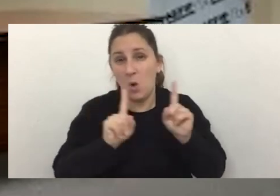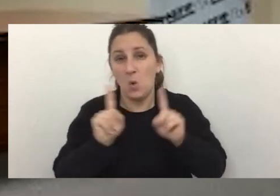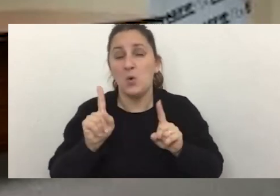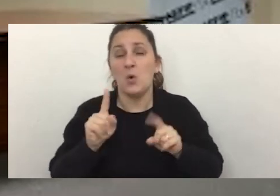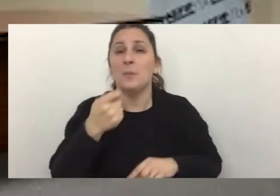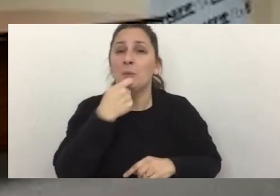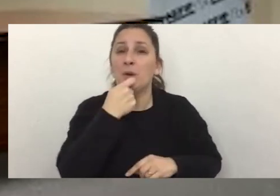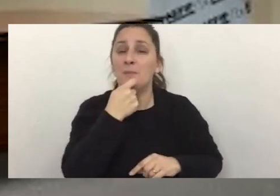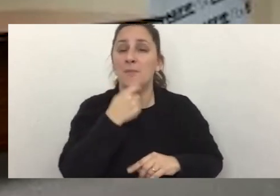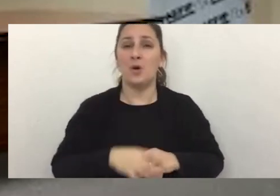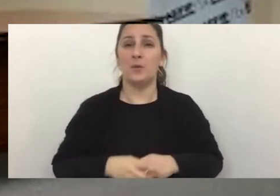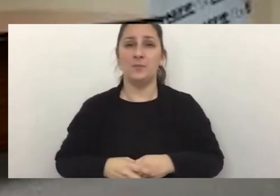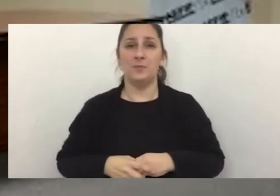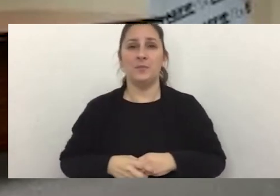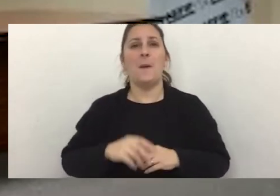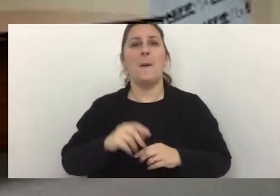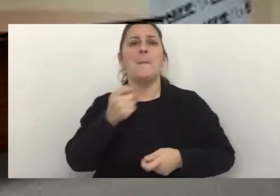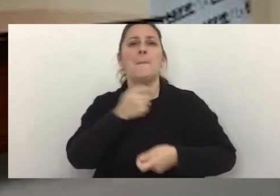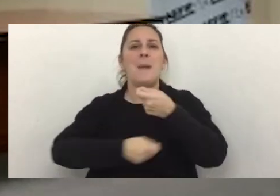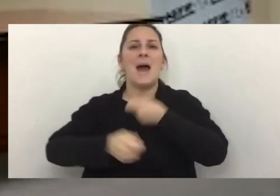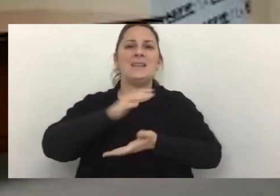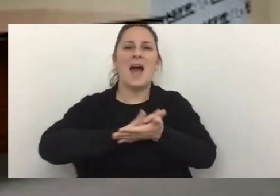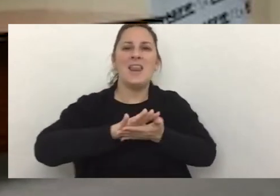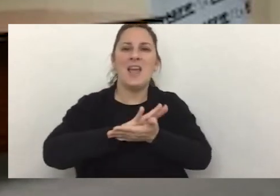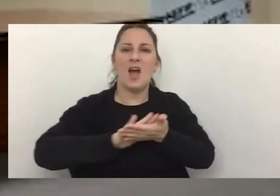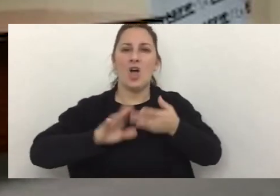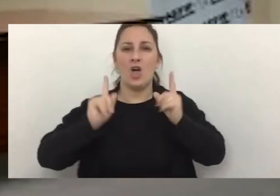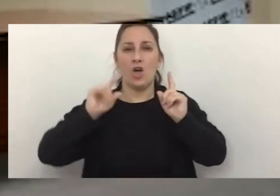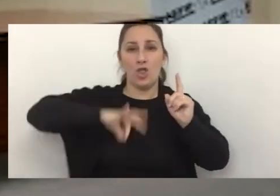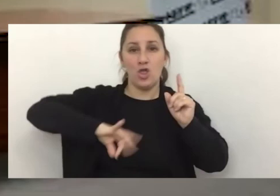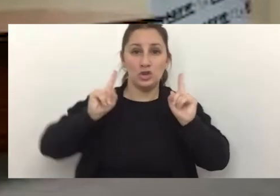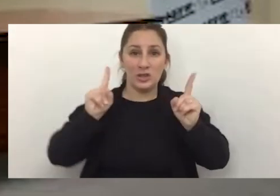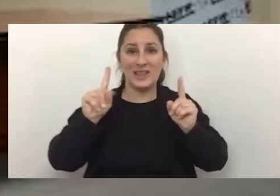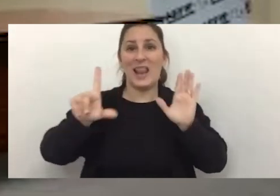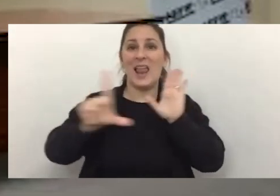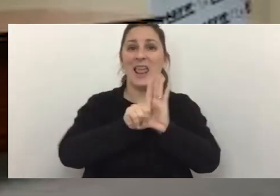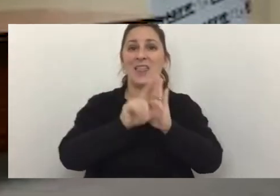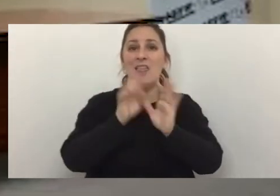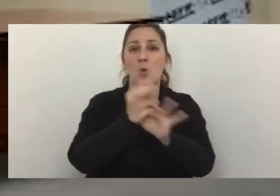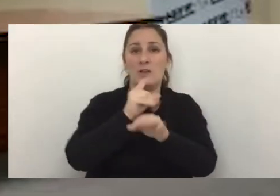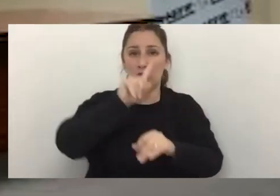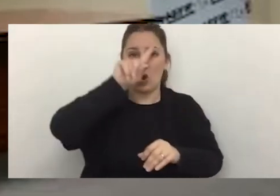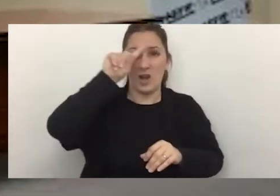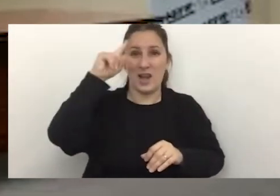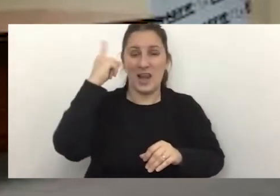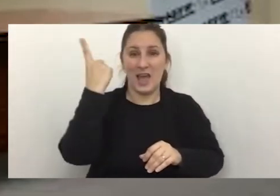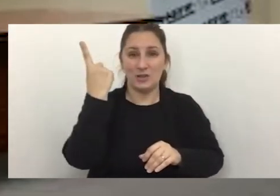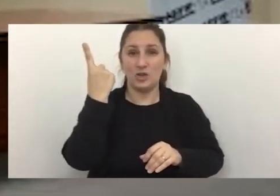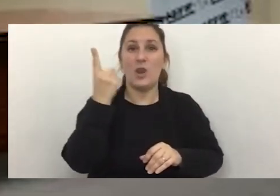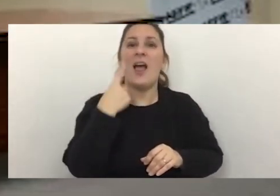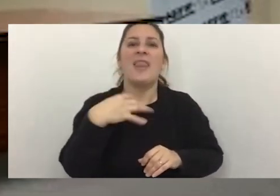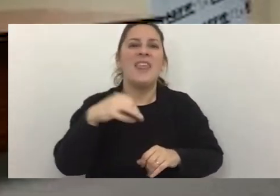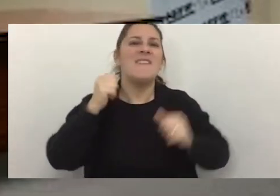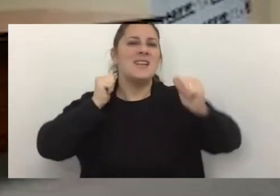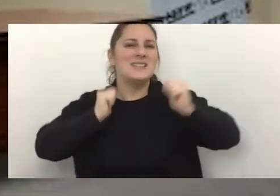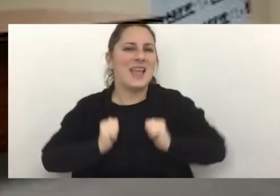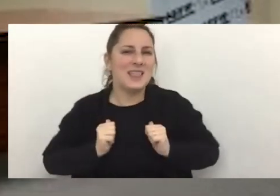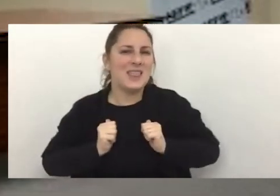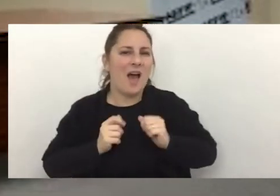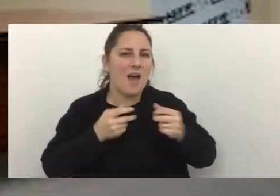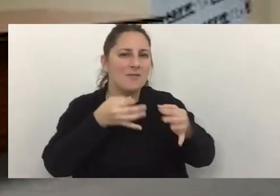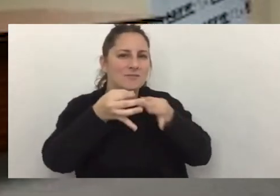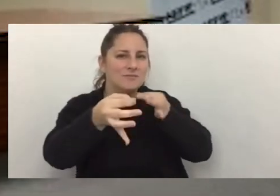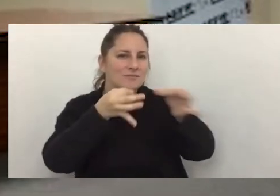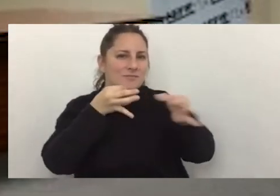ejemplo, paritaria docente. La Ley de Educación Nacional dice que se deben sentar a negociar. El